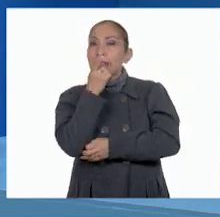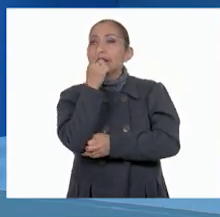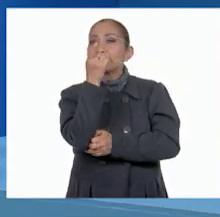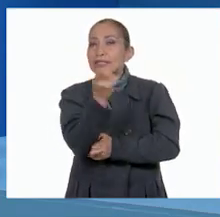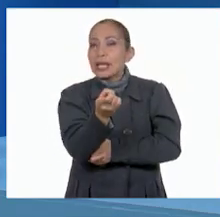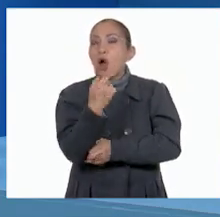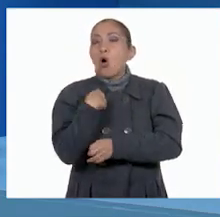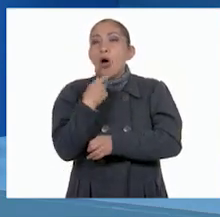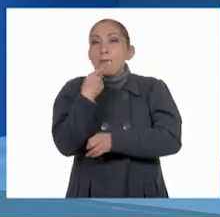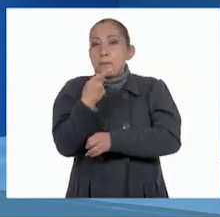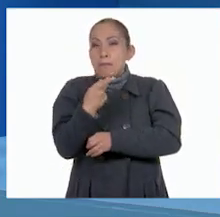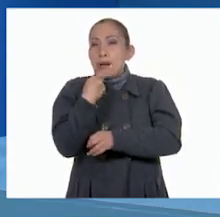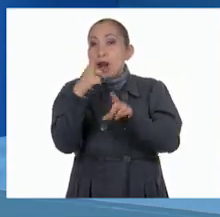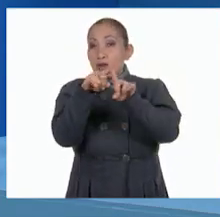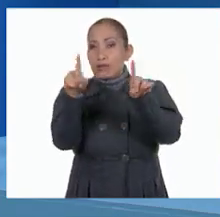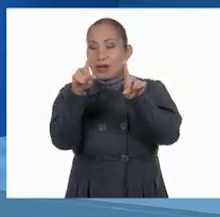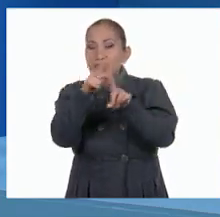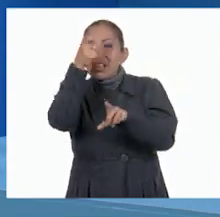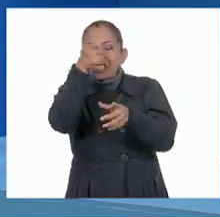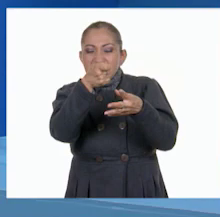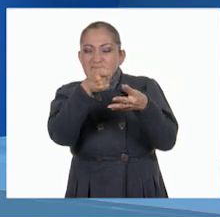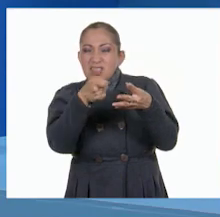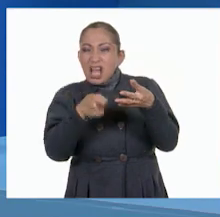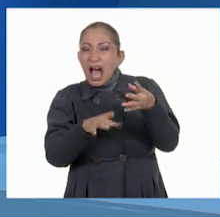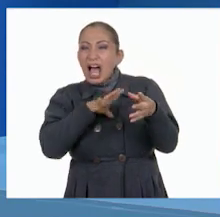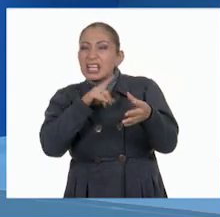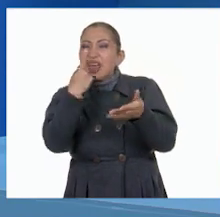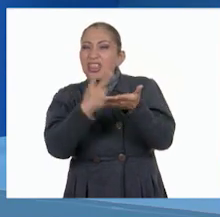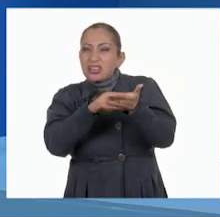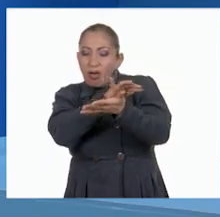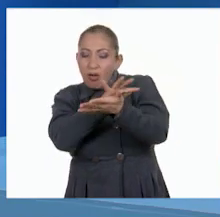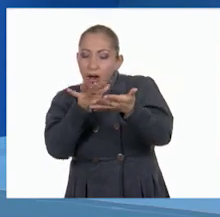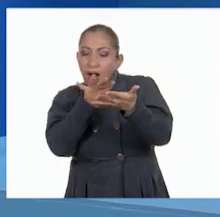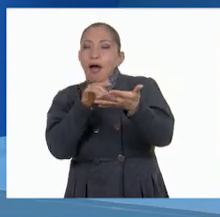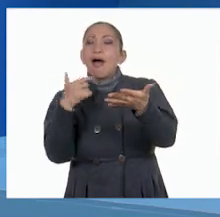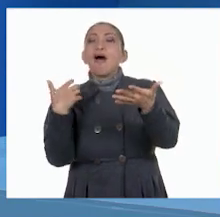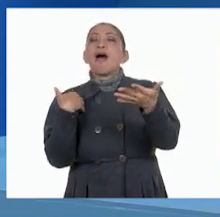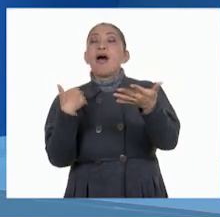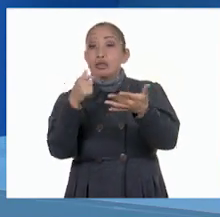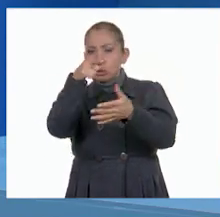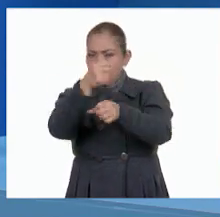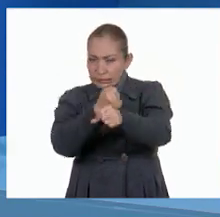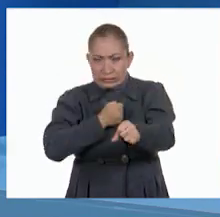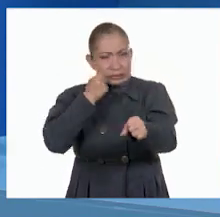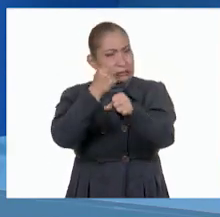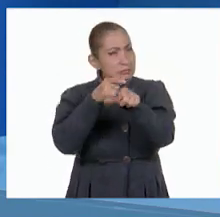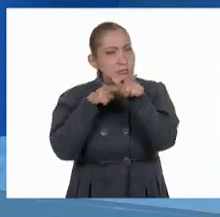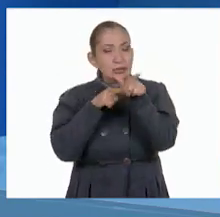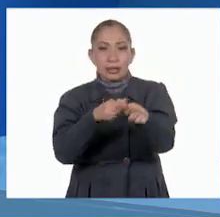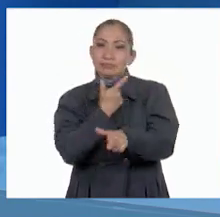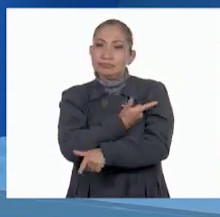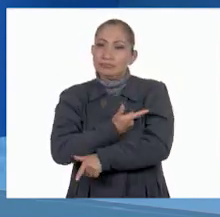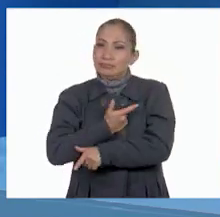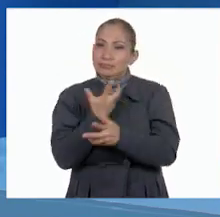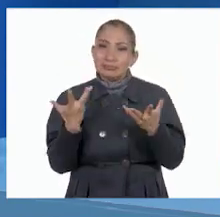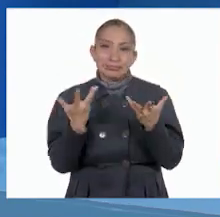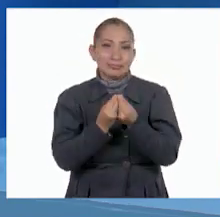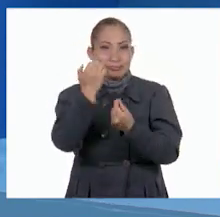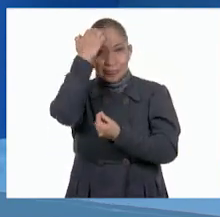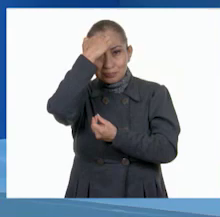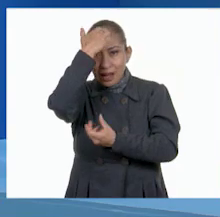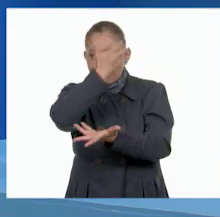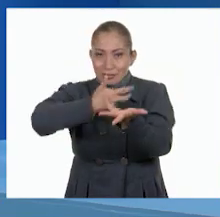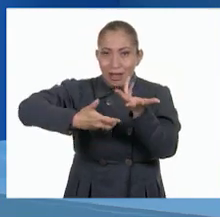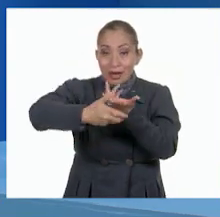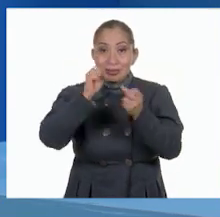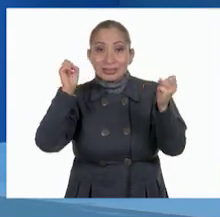e interpretar los diversos significados que contienen los textos. Así que sigue practicando y fue un placer compartir experiencias